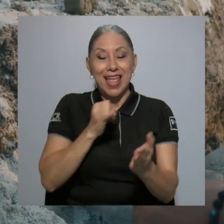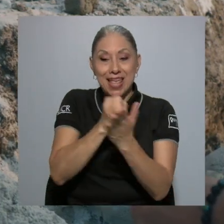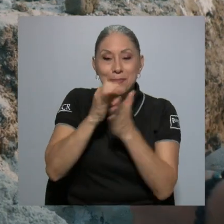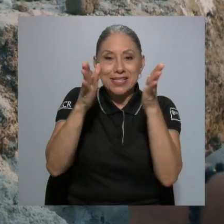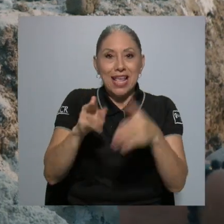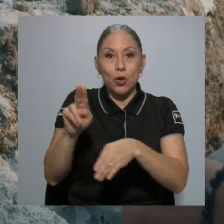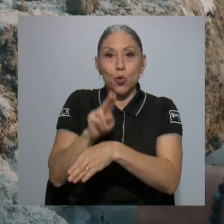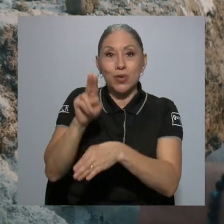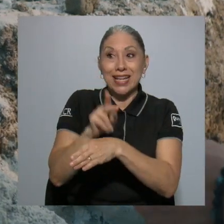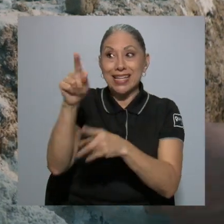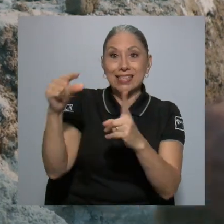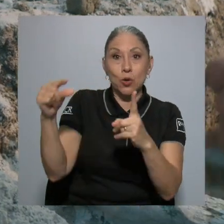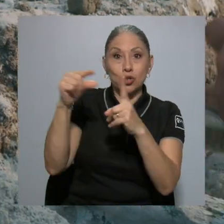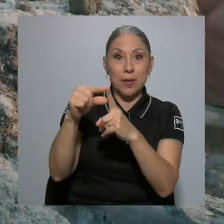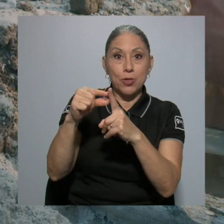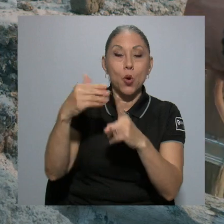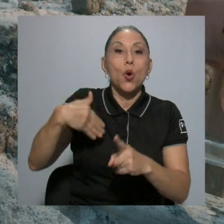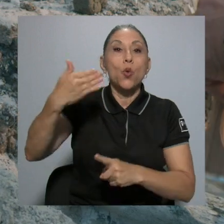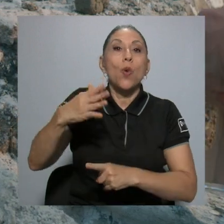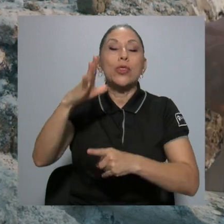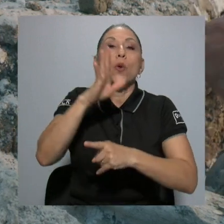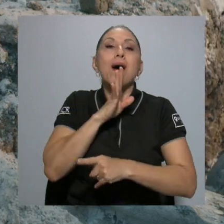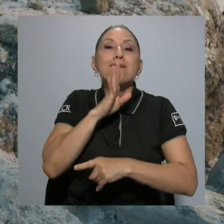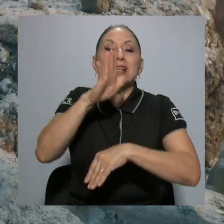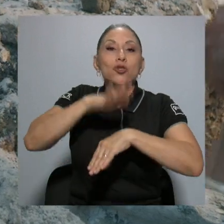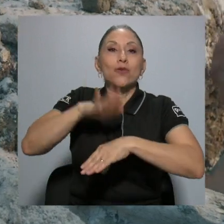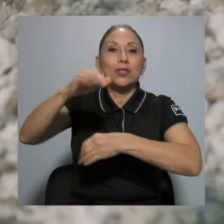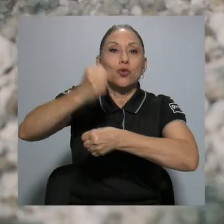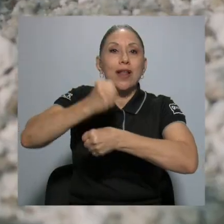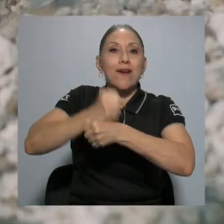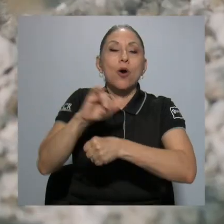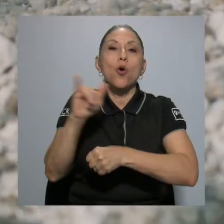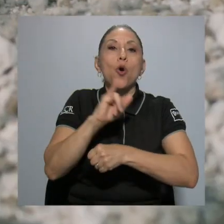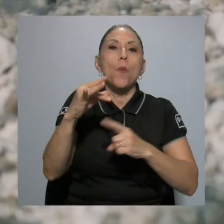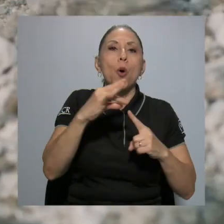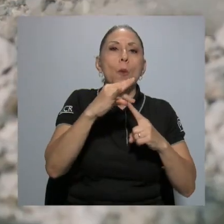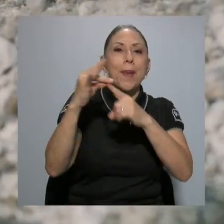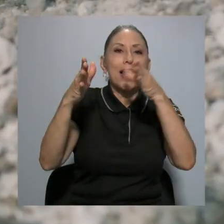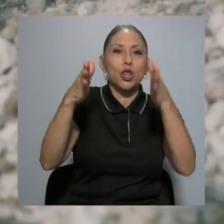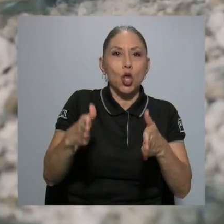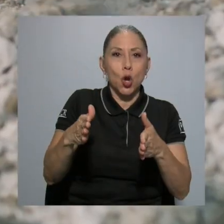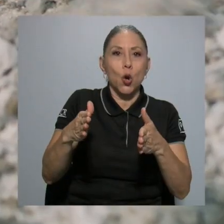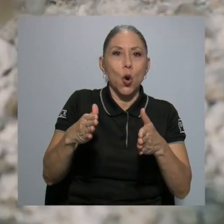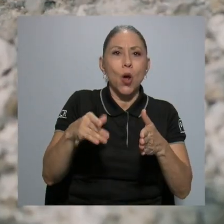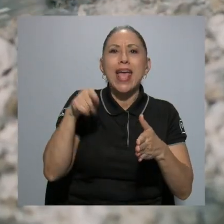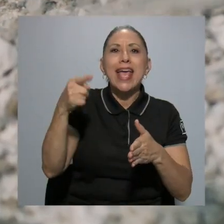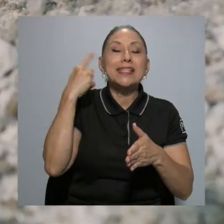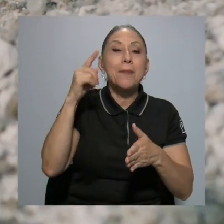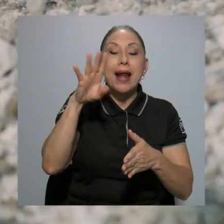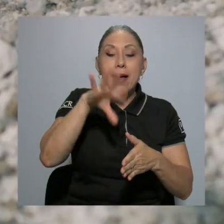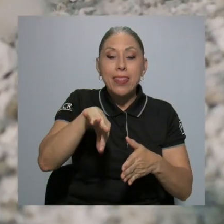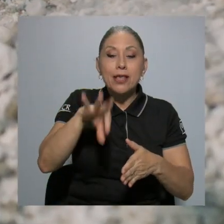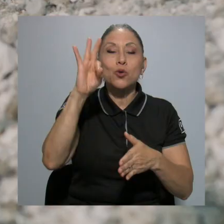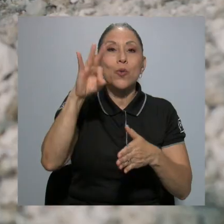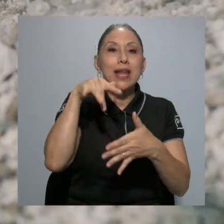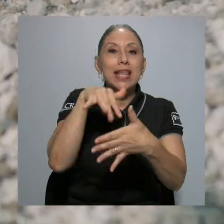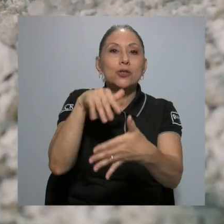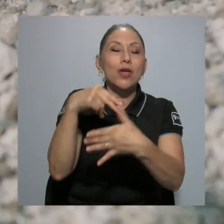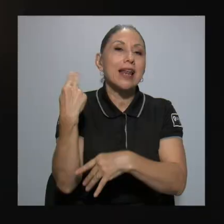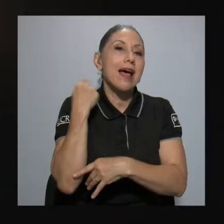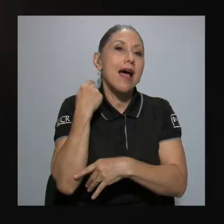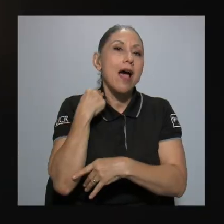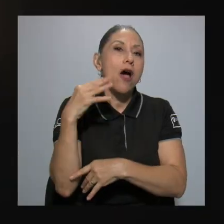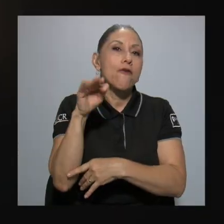El investigador utiliza este concepto cuando nos comenta su trabajo como paleontólogo, el cual consiste en descubrir y estudiar